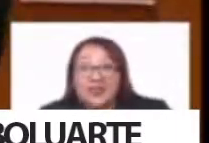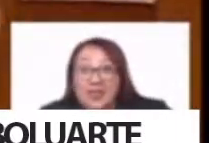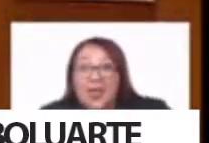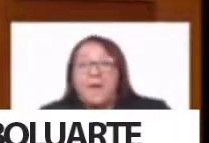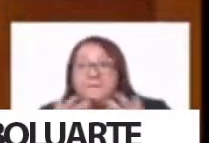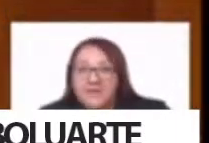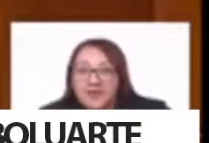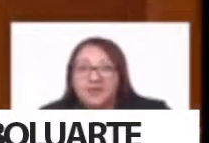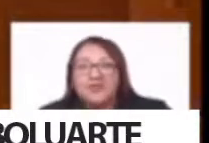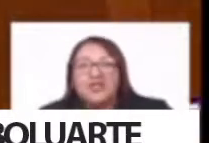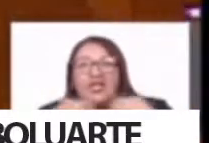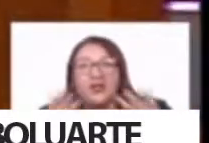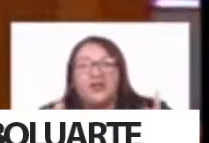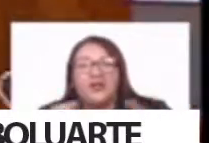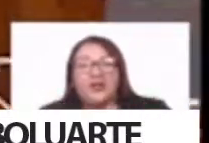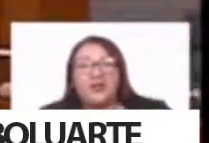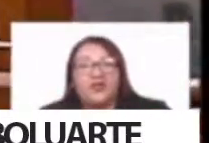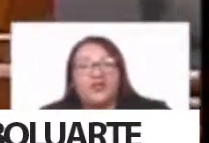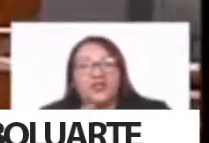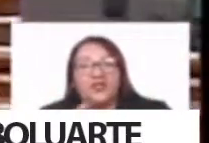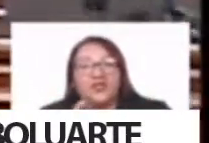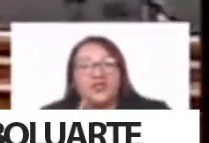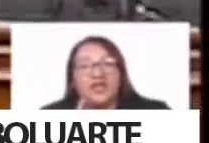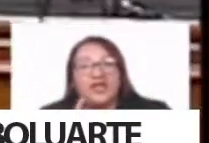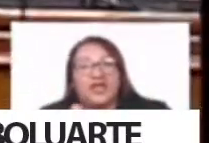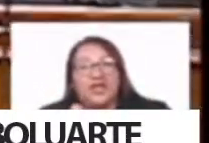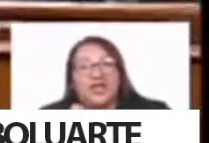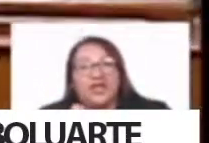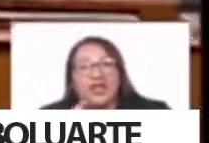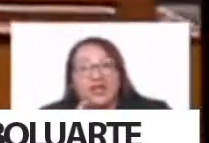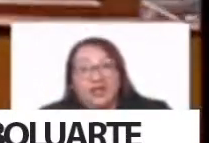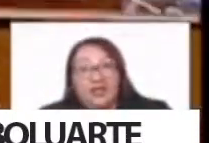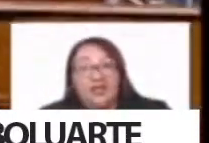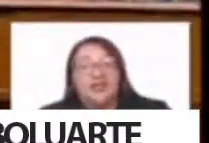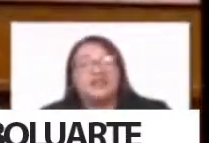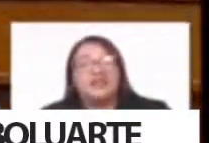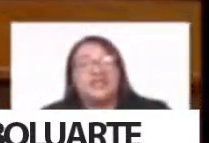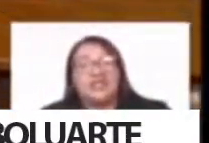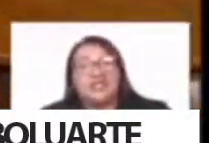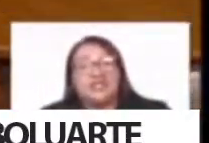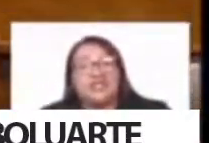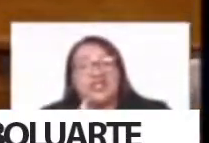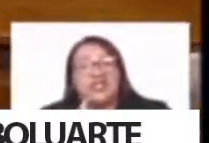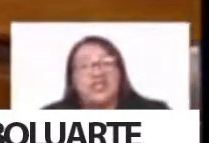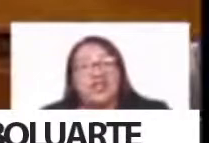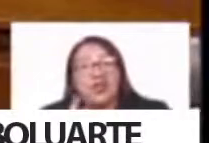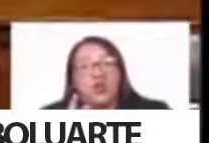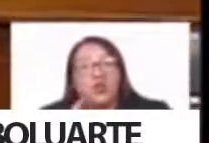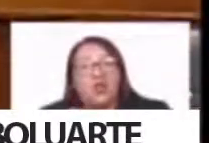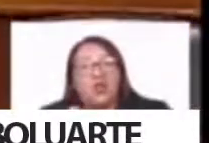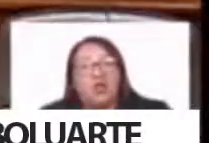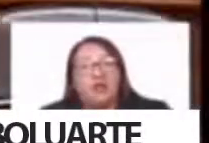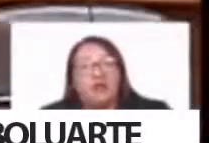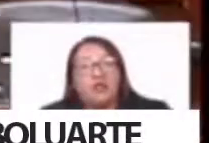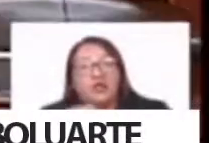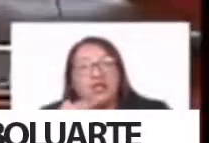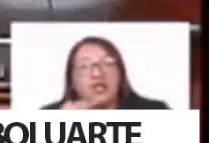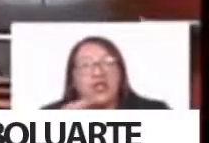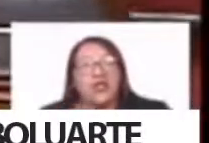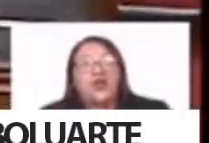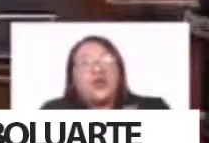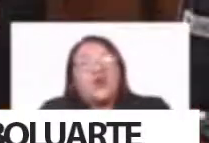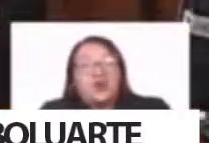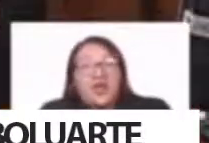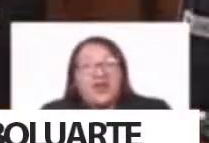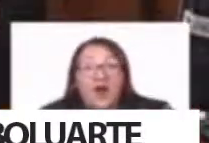Asimismo, saludamos a los congresistas Kelly Roxana Portalatino Ábalos y José Daniel William Zapata, quienes cumplen